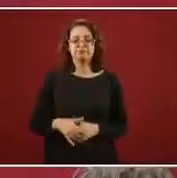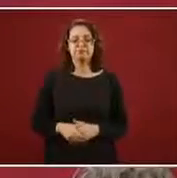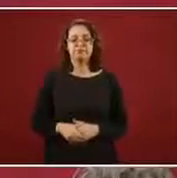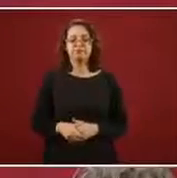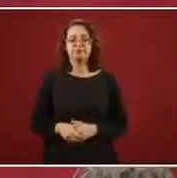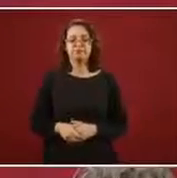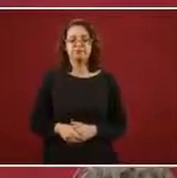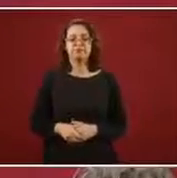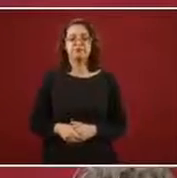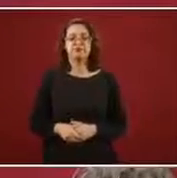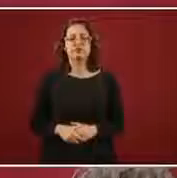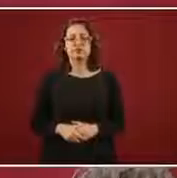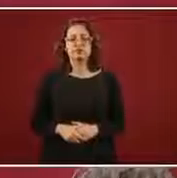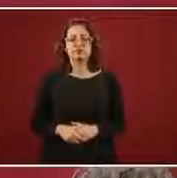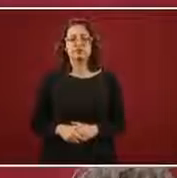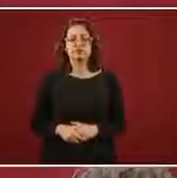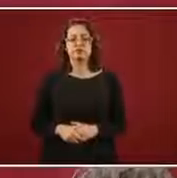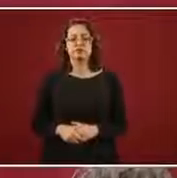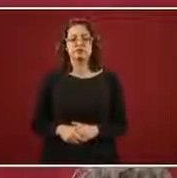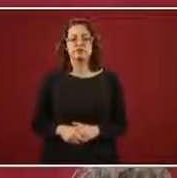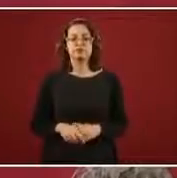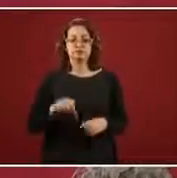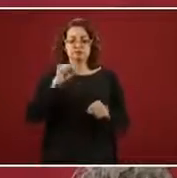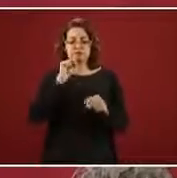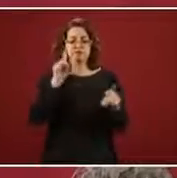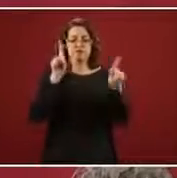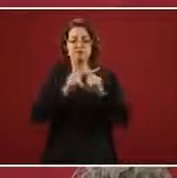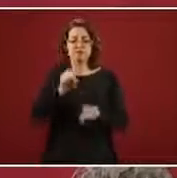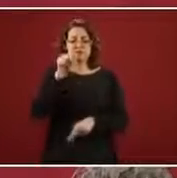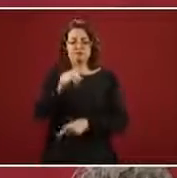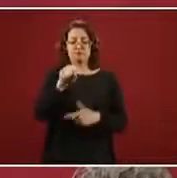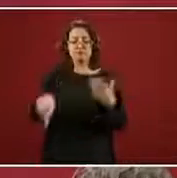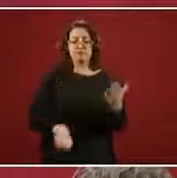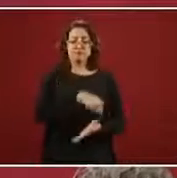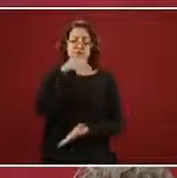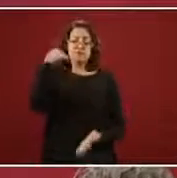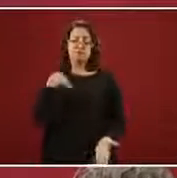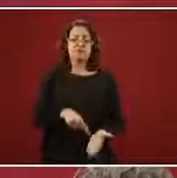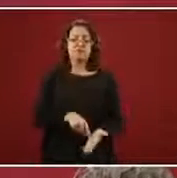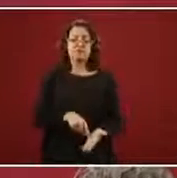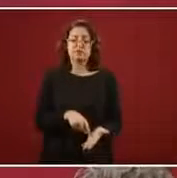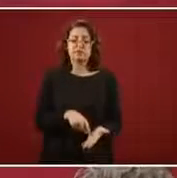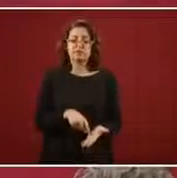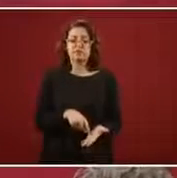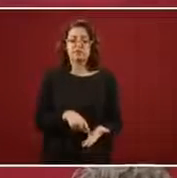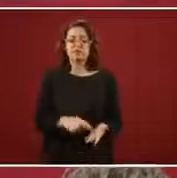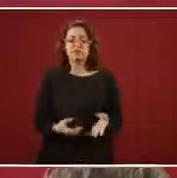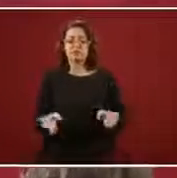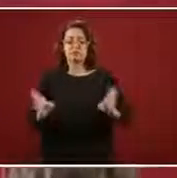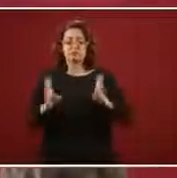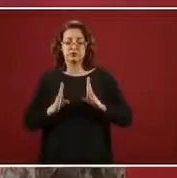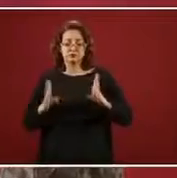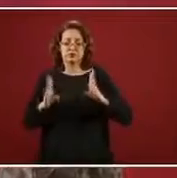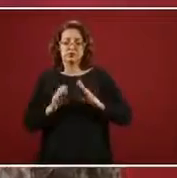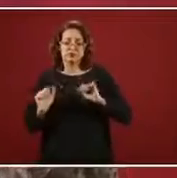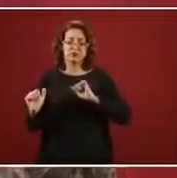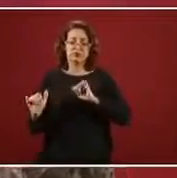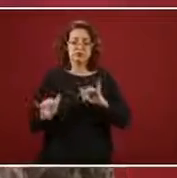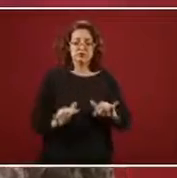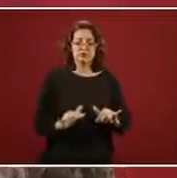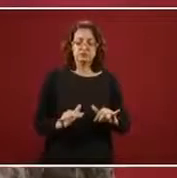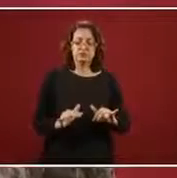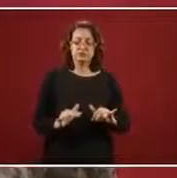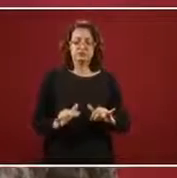Aquí fue también el asiento de el militarismo